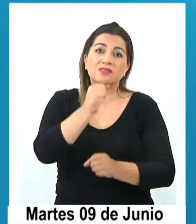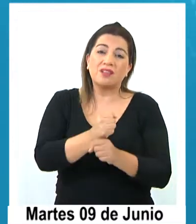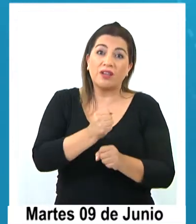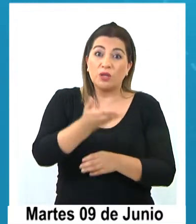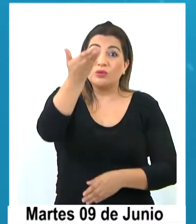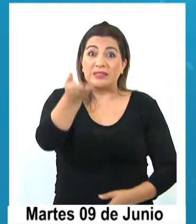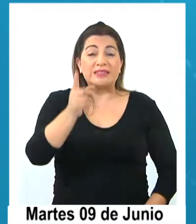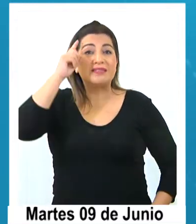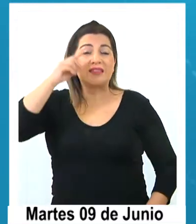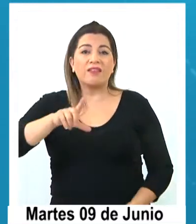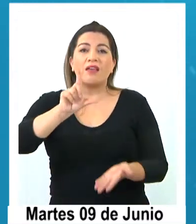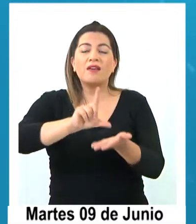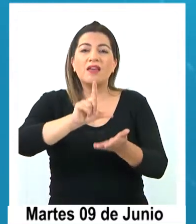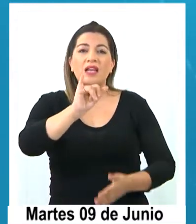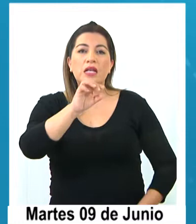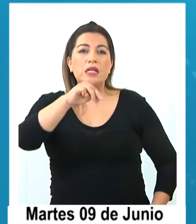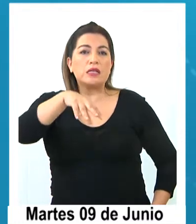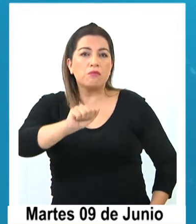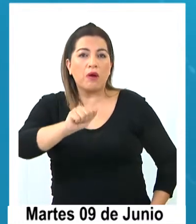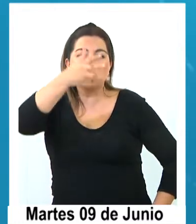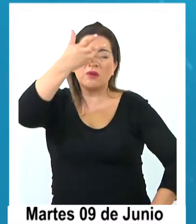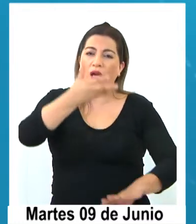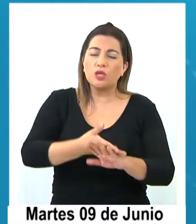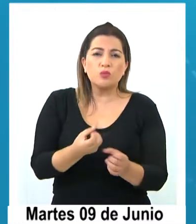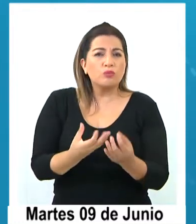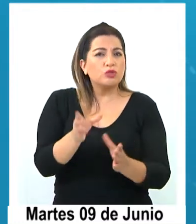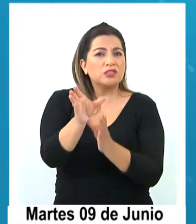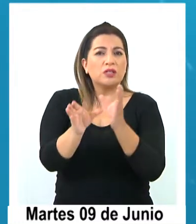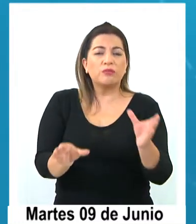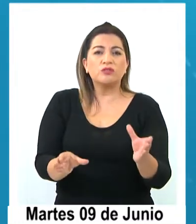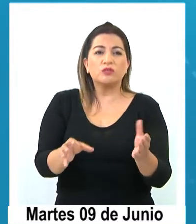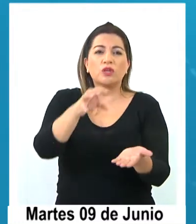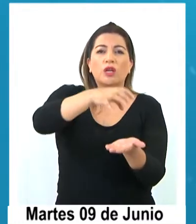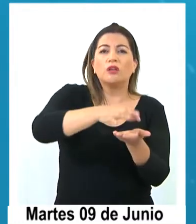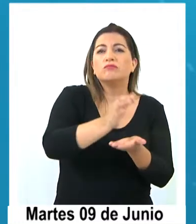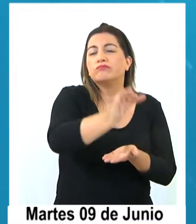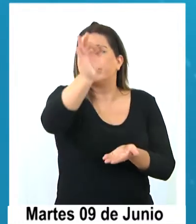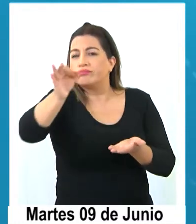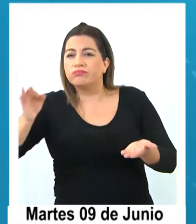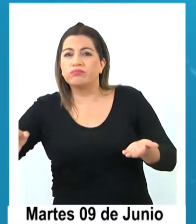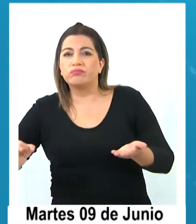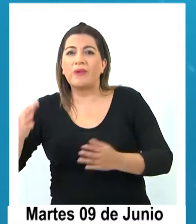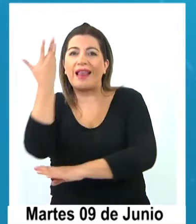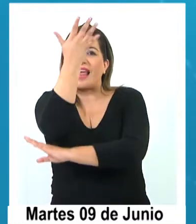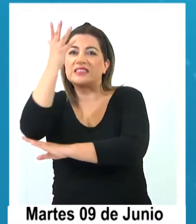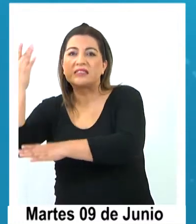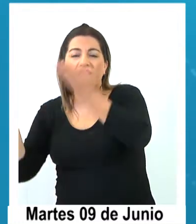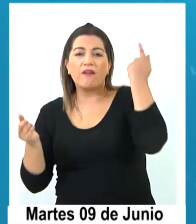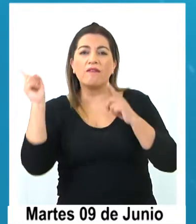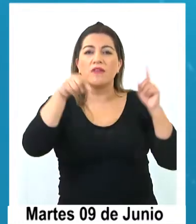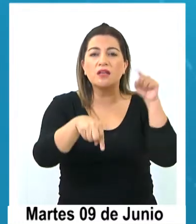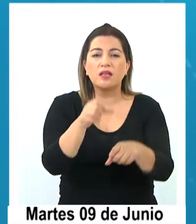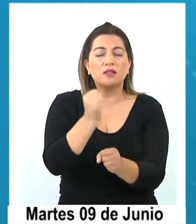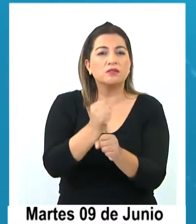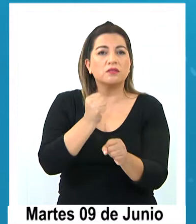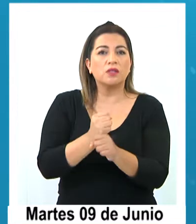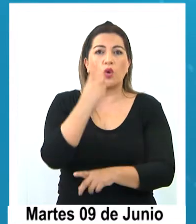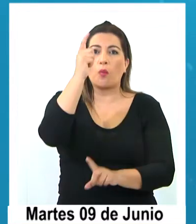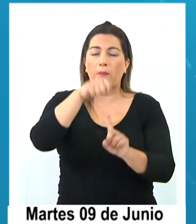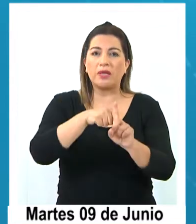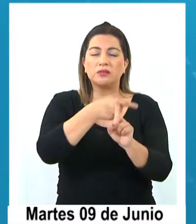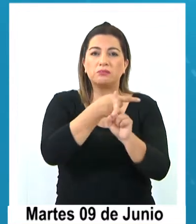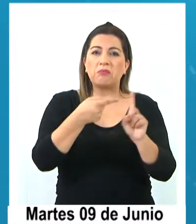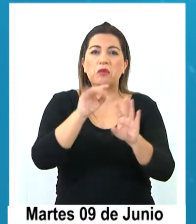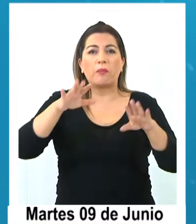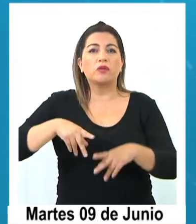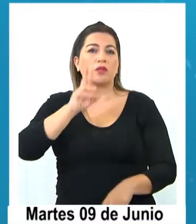su empleo. Tú sabes que en Lima hay mucha gente de provincia, de la sierra, de la selva, que se viene a trabajar. En un mes y medio